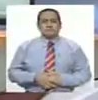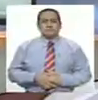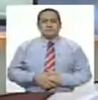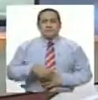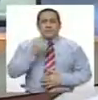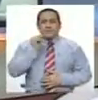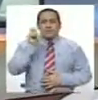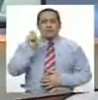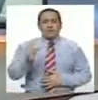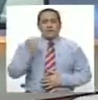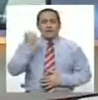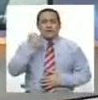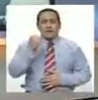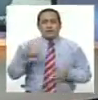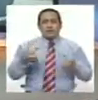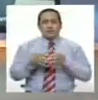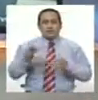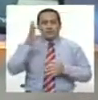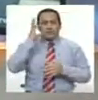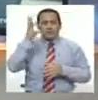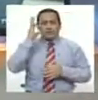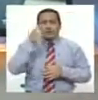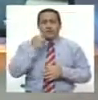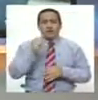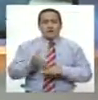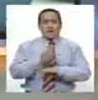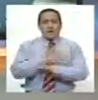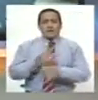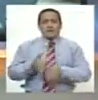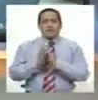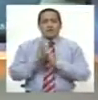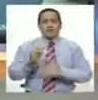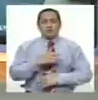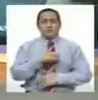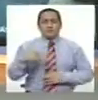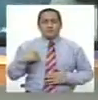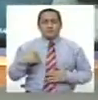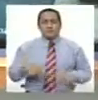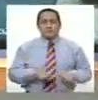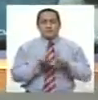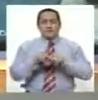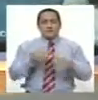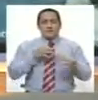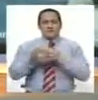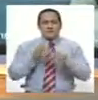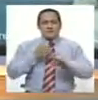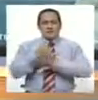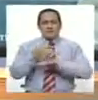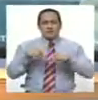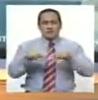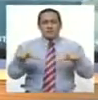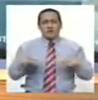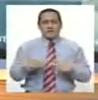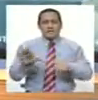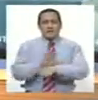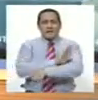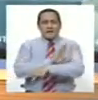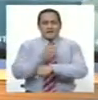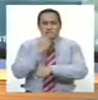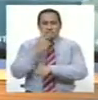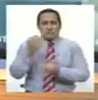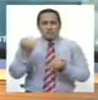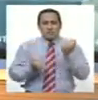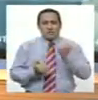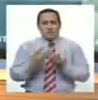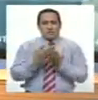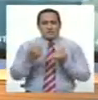El vocero de la bancada de Fuerza Popular, Juan Díaz Dios, pidió al ministro Daniel Urresti que explique la intervención en Barranca, en donde se halló un vehículo